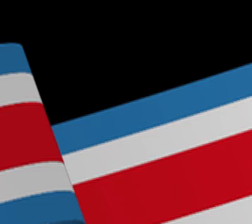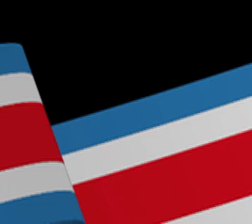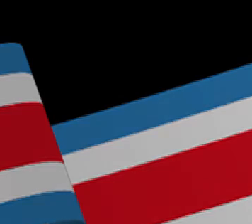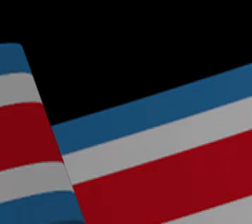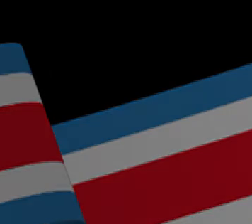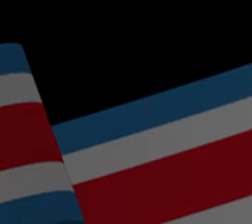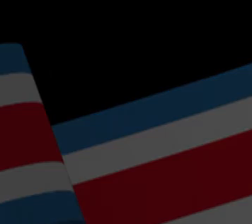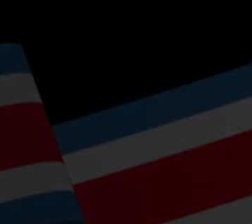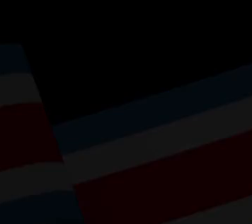¡Gracias!